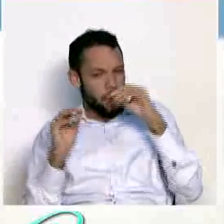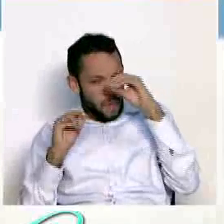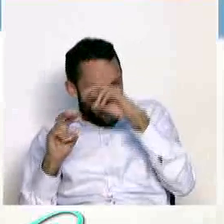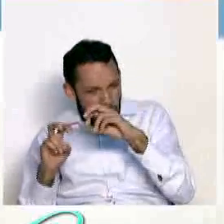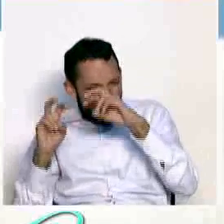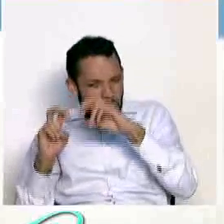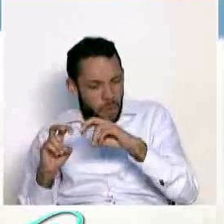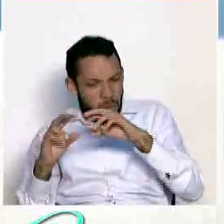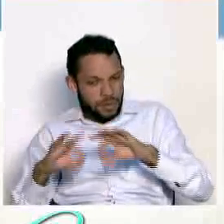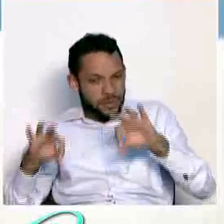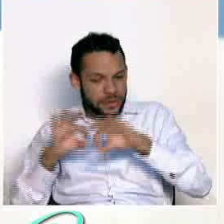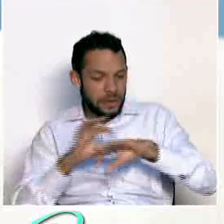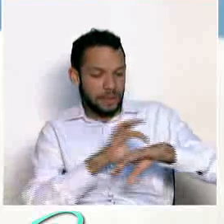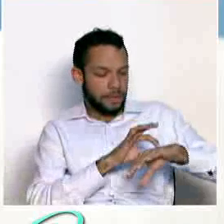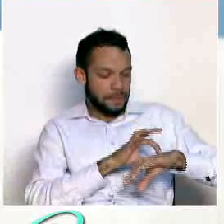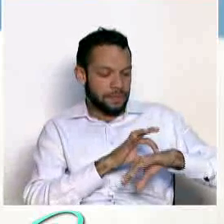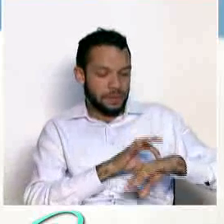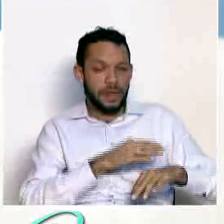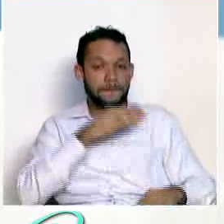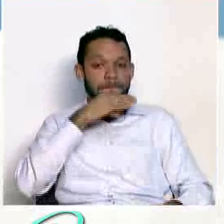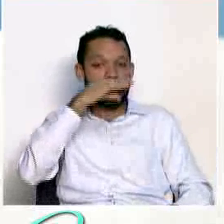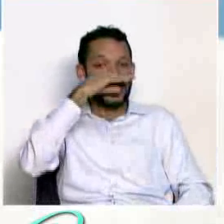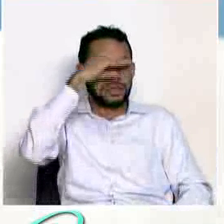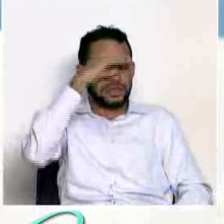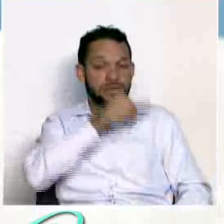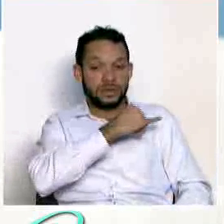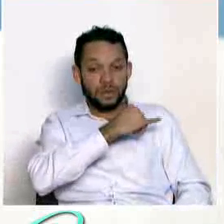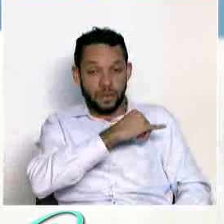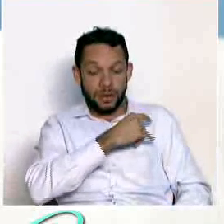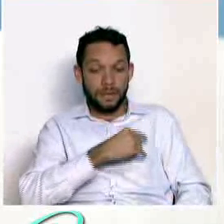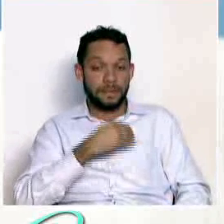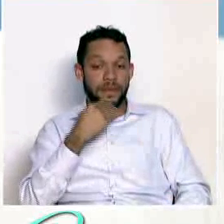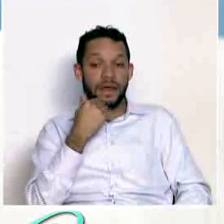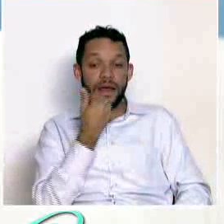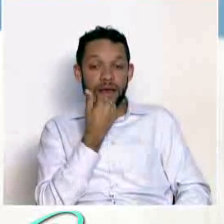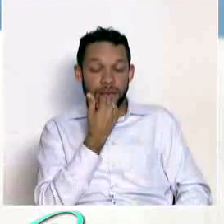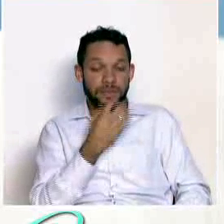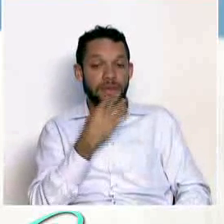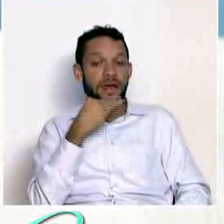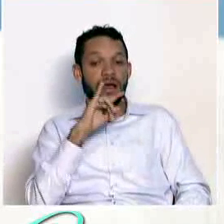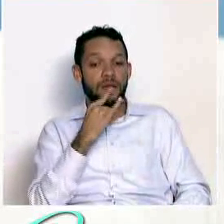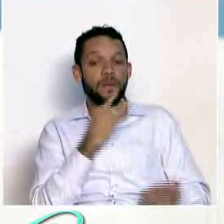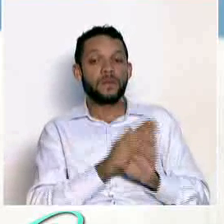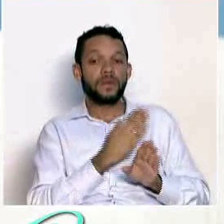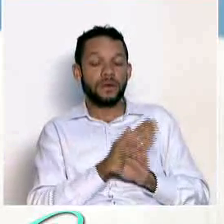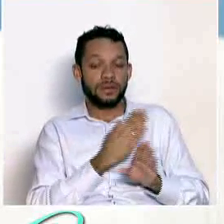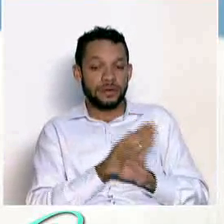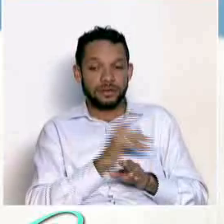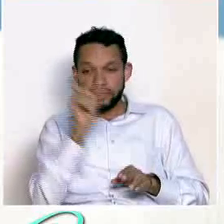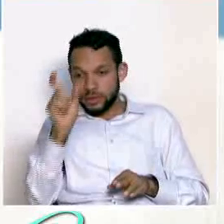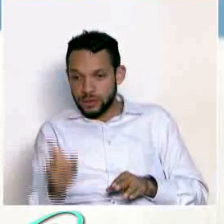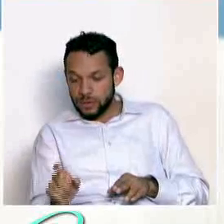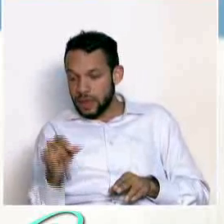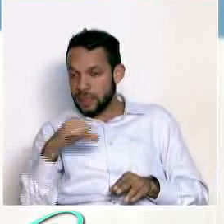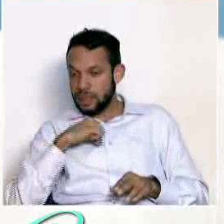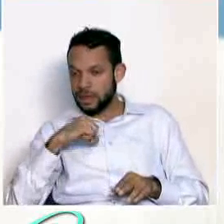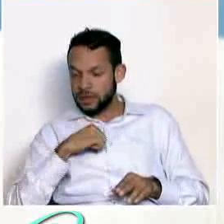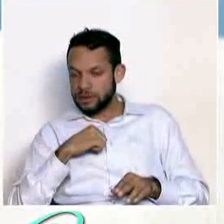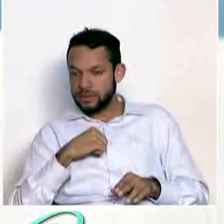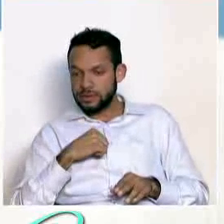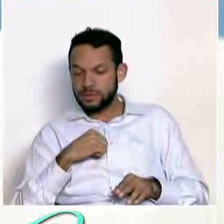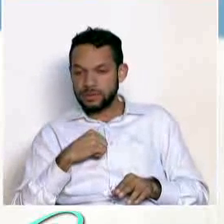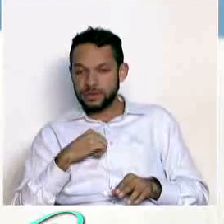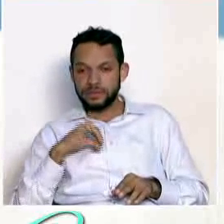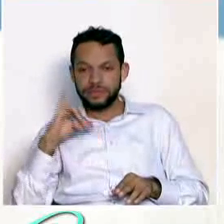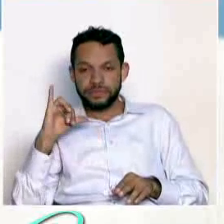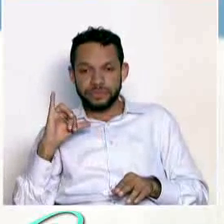un caso clínico que se presentó en Medellín. Y en ese caso clínico, una paciente tenía un tumor,